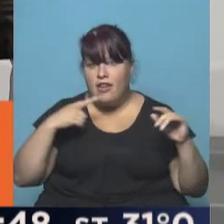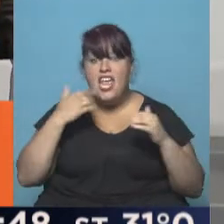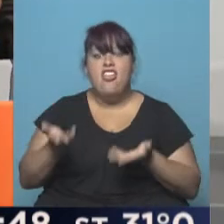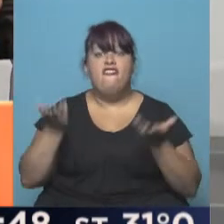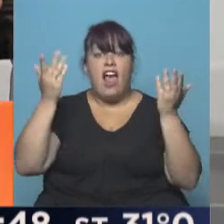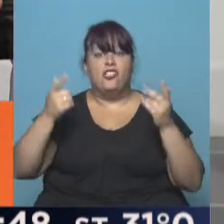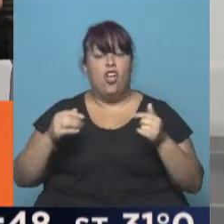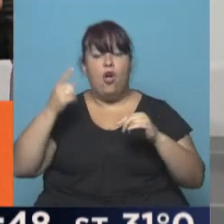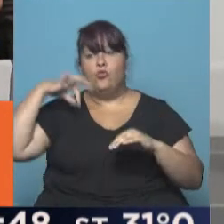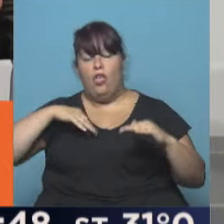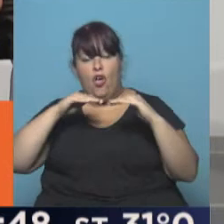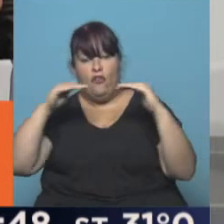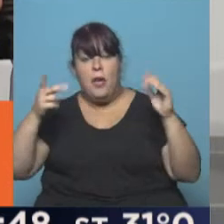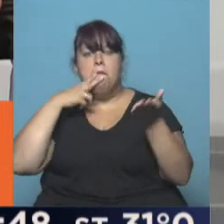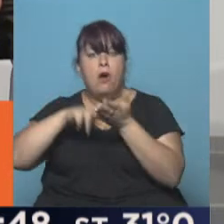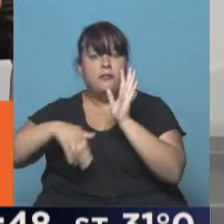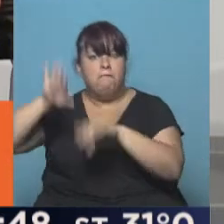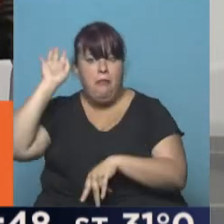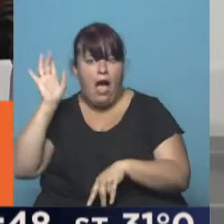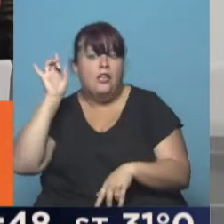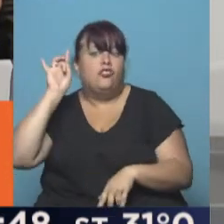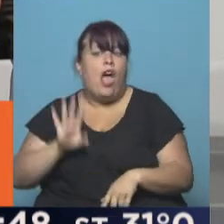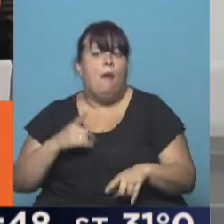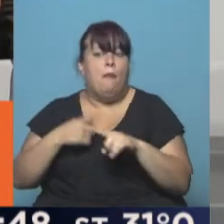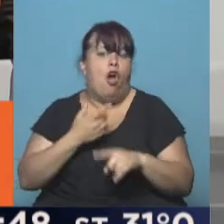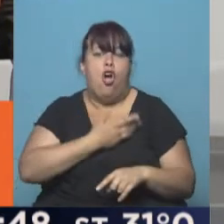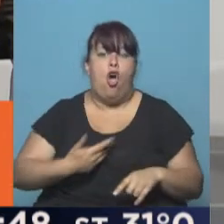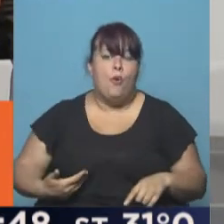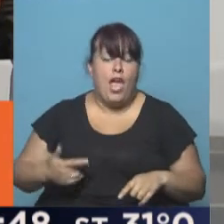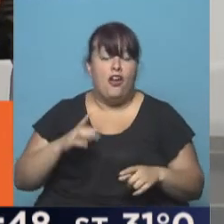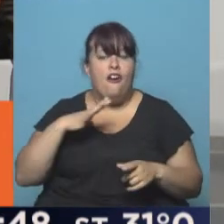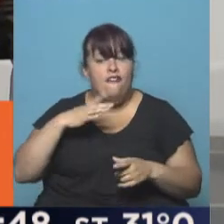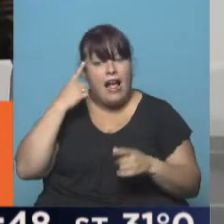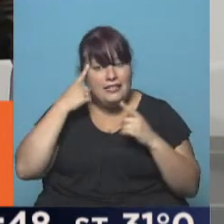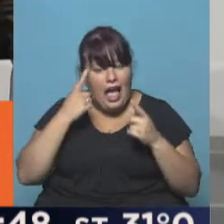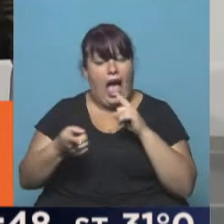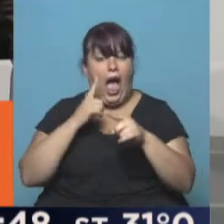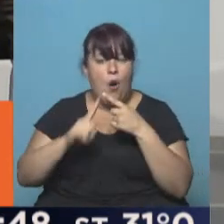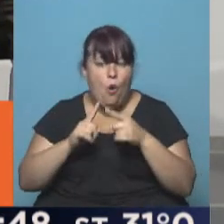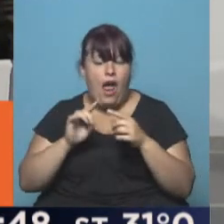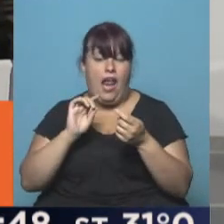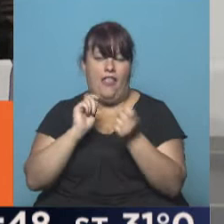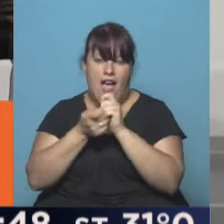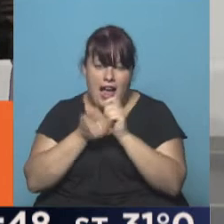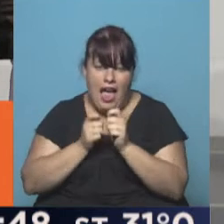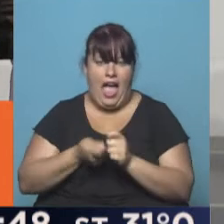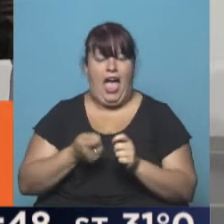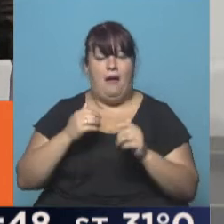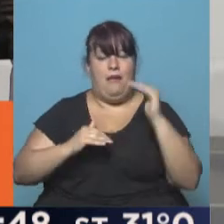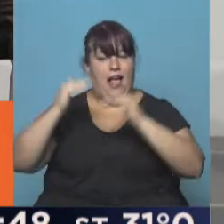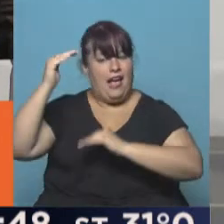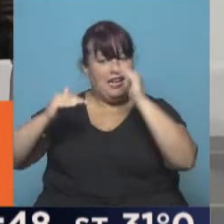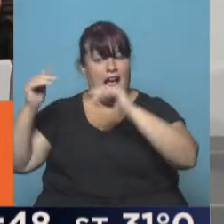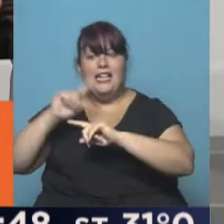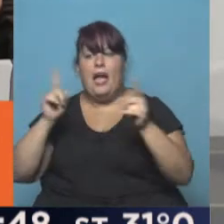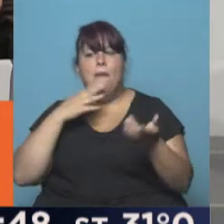inflación, terminaban pagando un mayor impuesto a las ganancias simplemente porque había un gobierno que no se acordaba de modificar las escalas ni